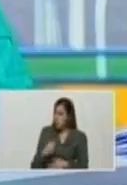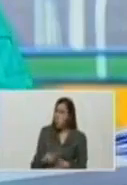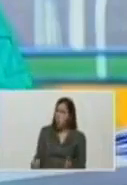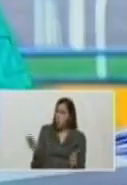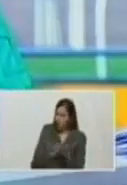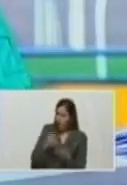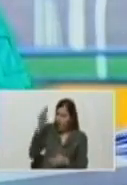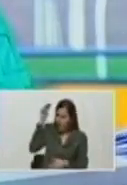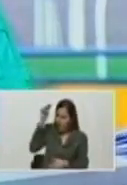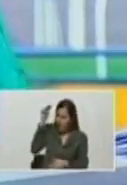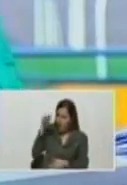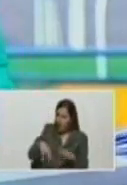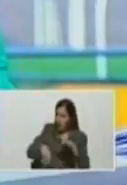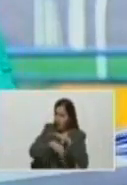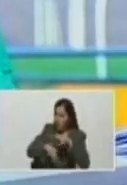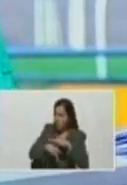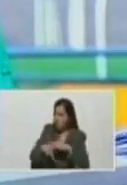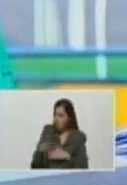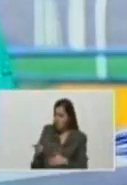ser maestra de escuela.